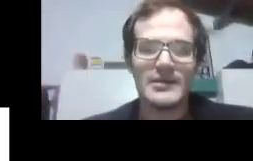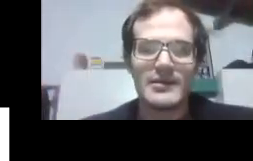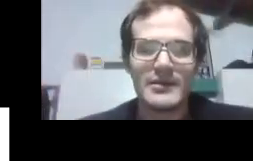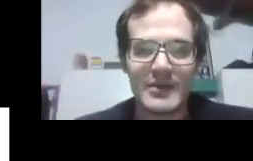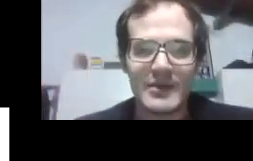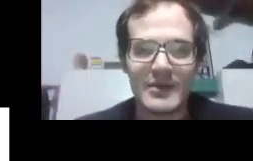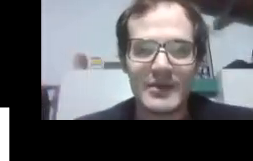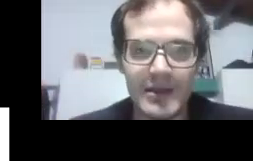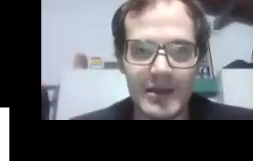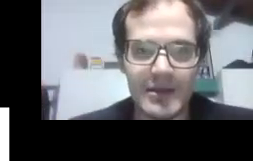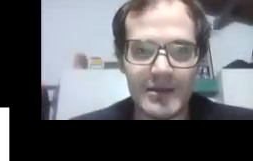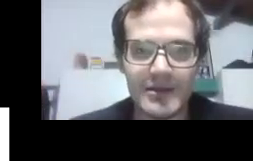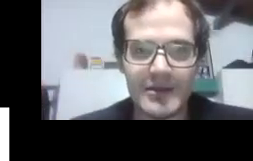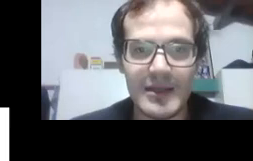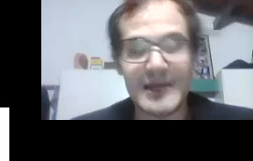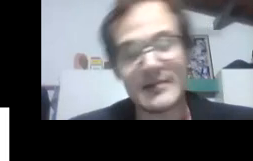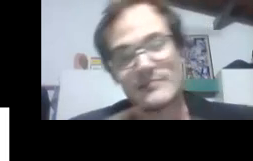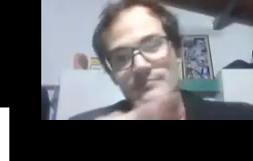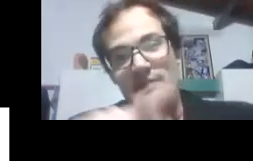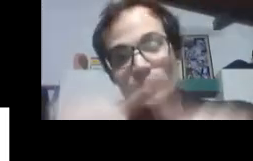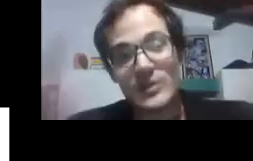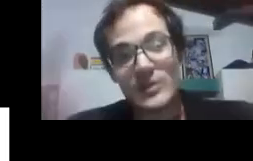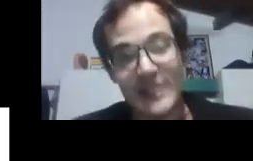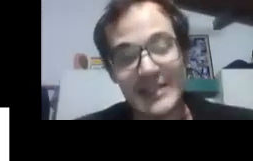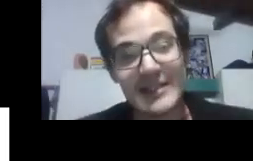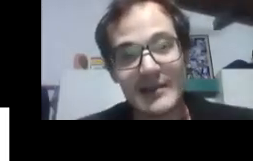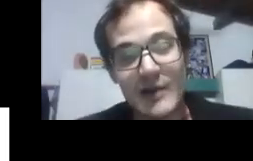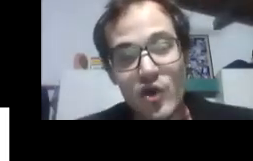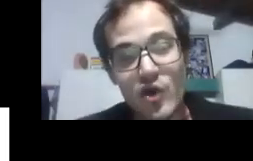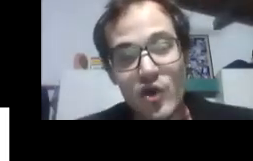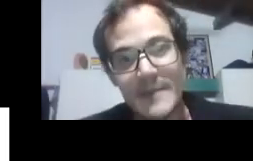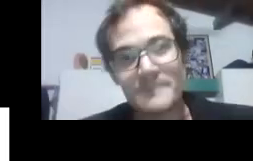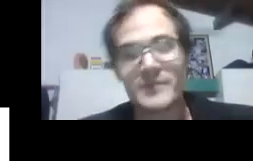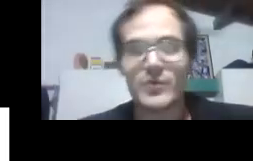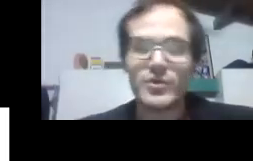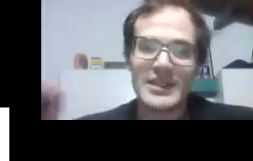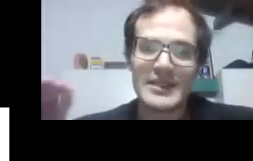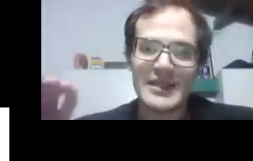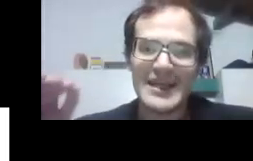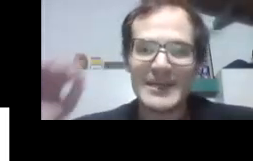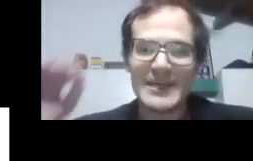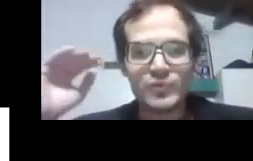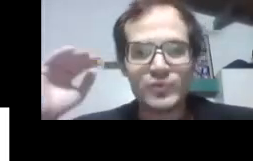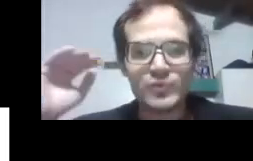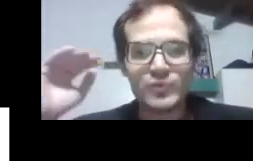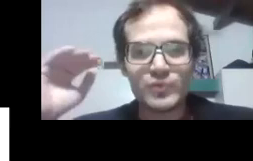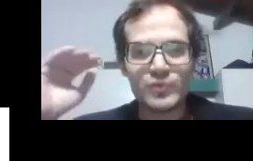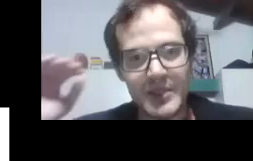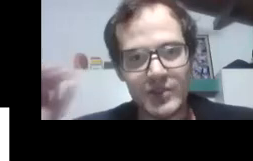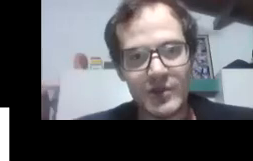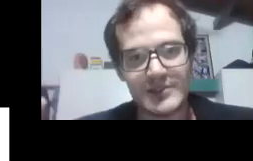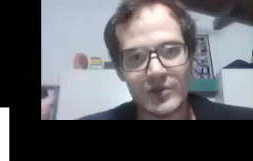social de la estructura social de la colonia, uno tiene que en la punta estaban